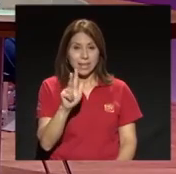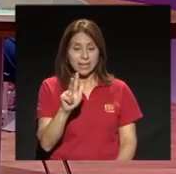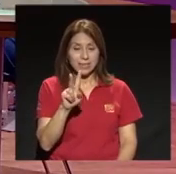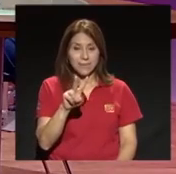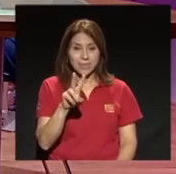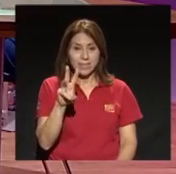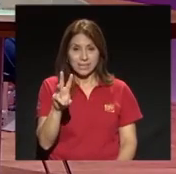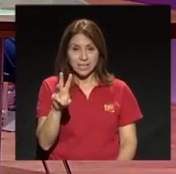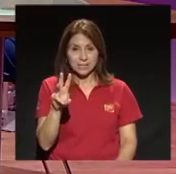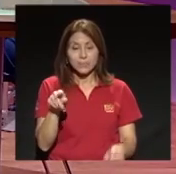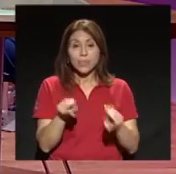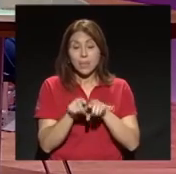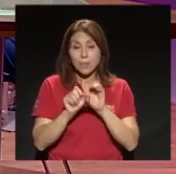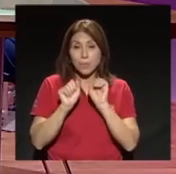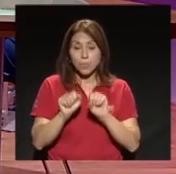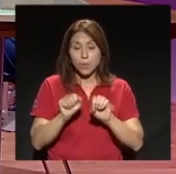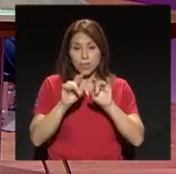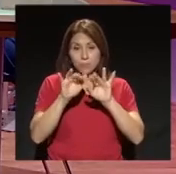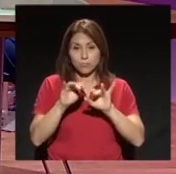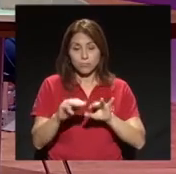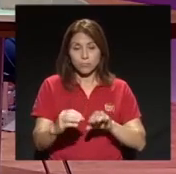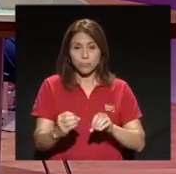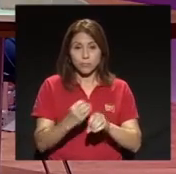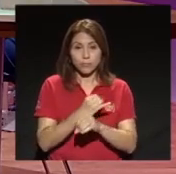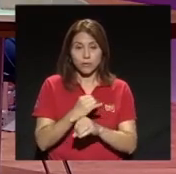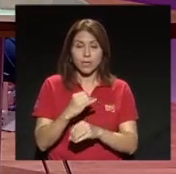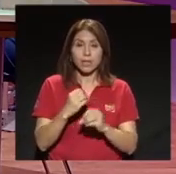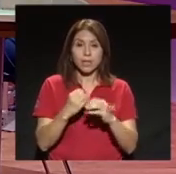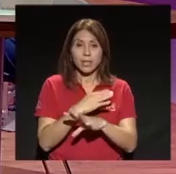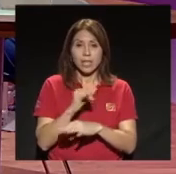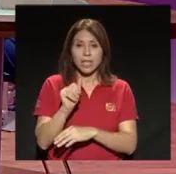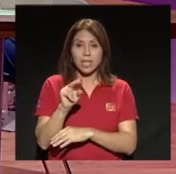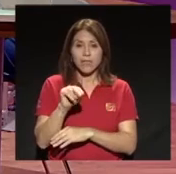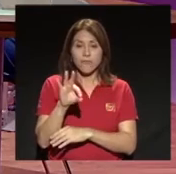22-53-1326. También pueden escribir al info, ¿verdad?,